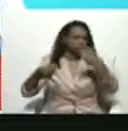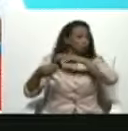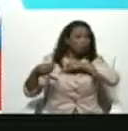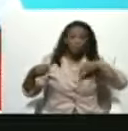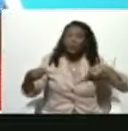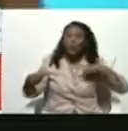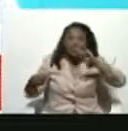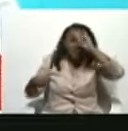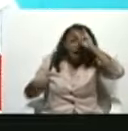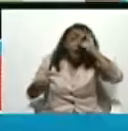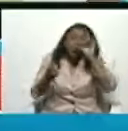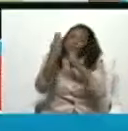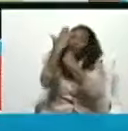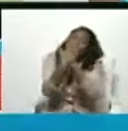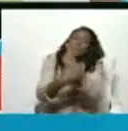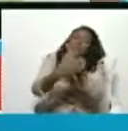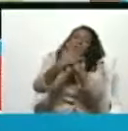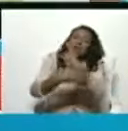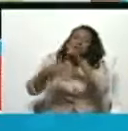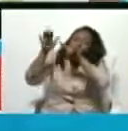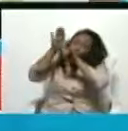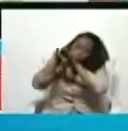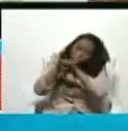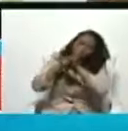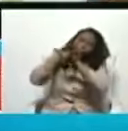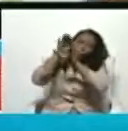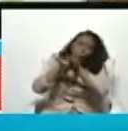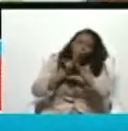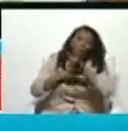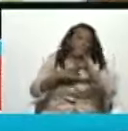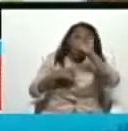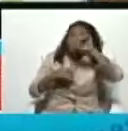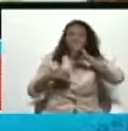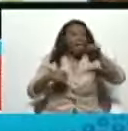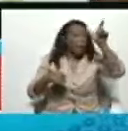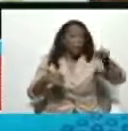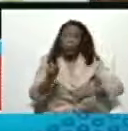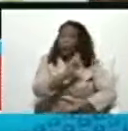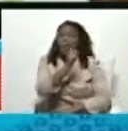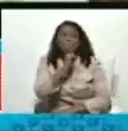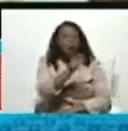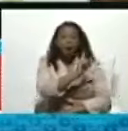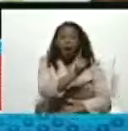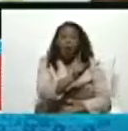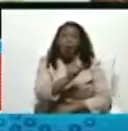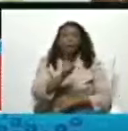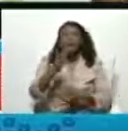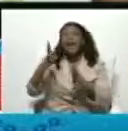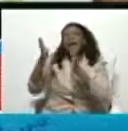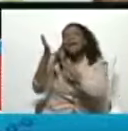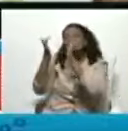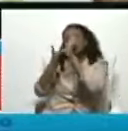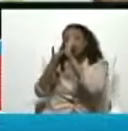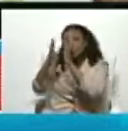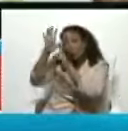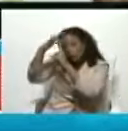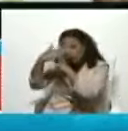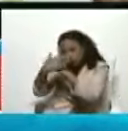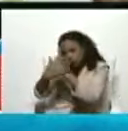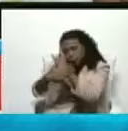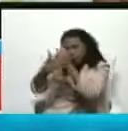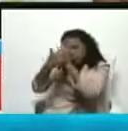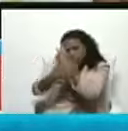somos diablos sumisos. Uh-huh. Es el diablo siendo sumiso delante de Jesucristo.